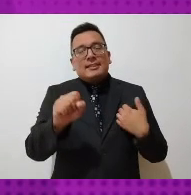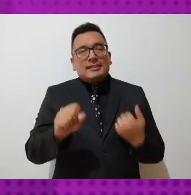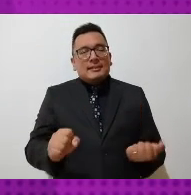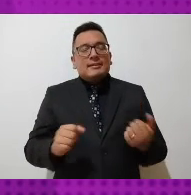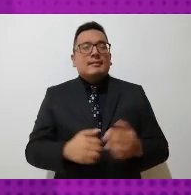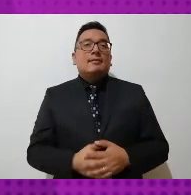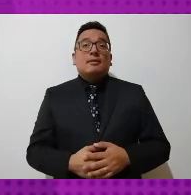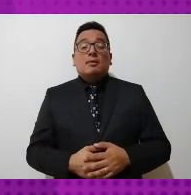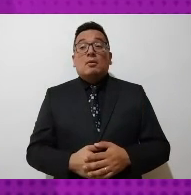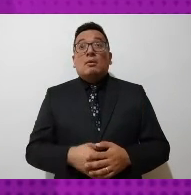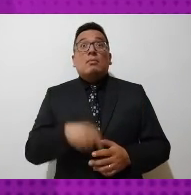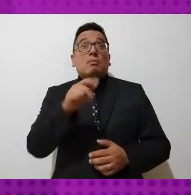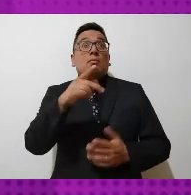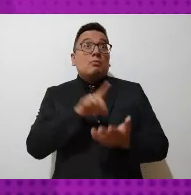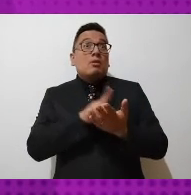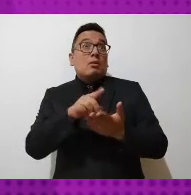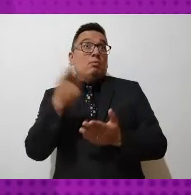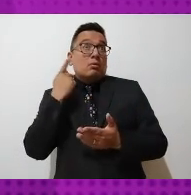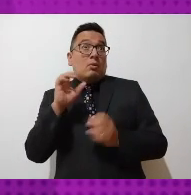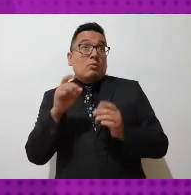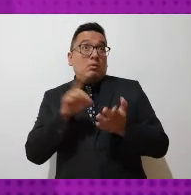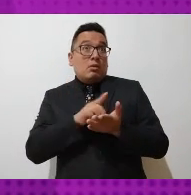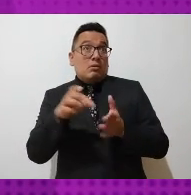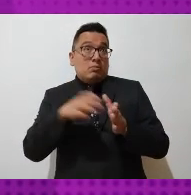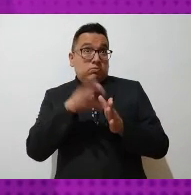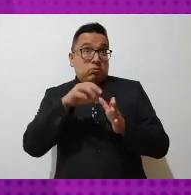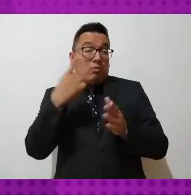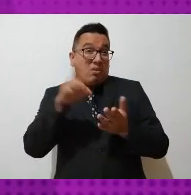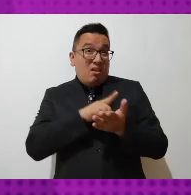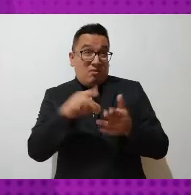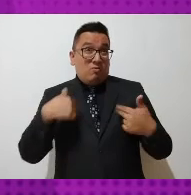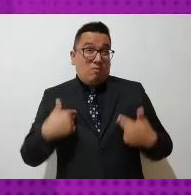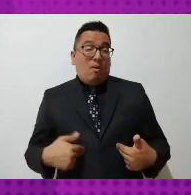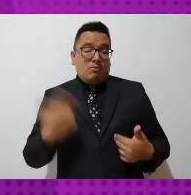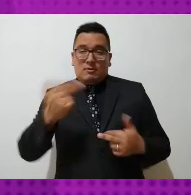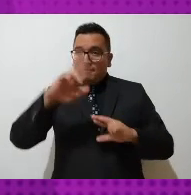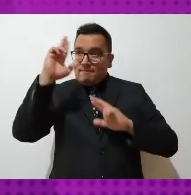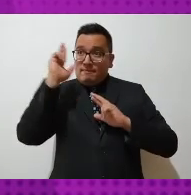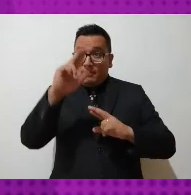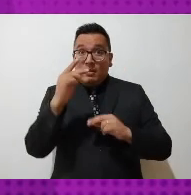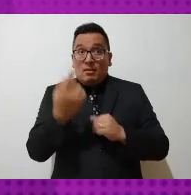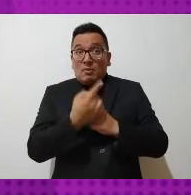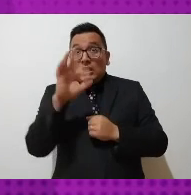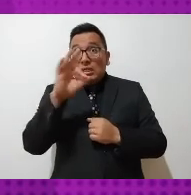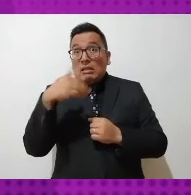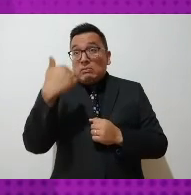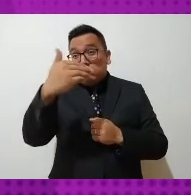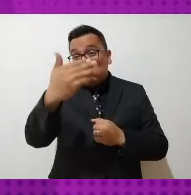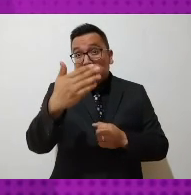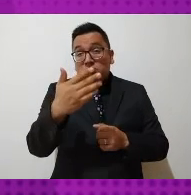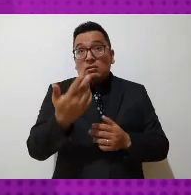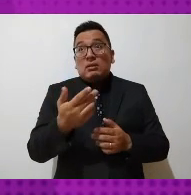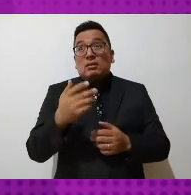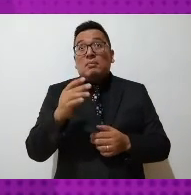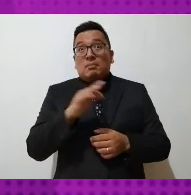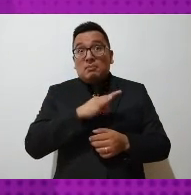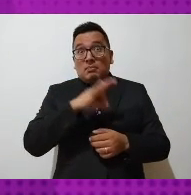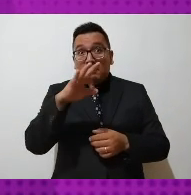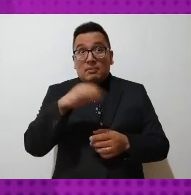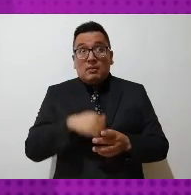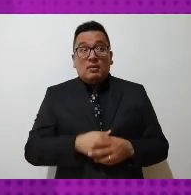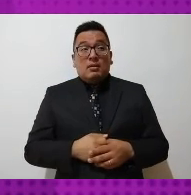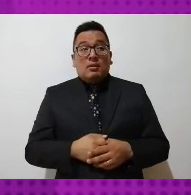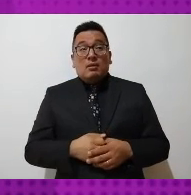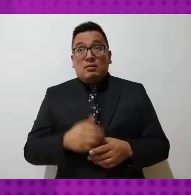y de defender sus derechos político-electorales, de defender sus derechos humanos, para cuando tal vez en un futuro no muy lejano podamos